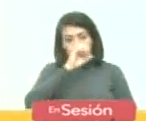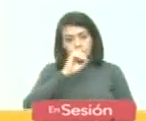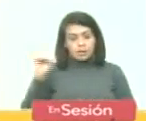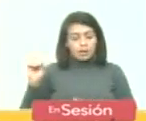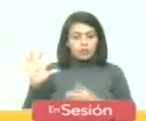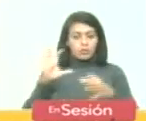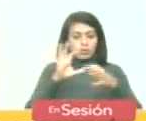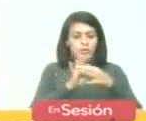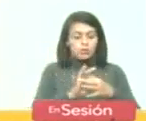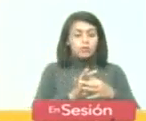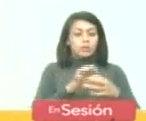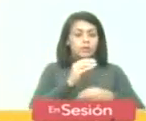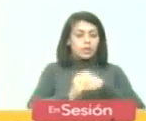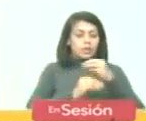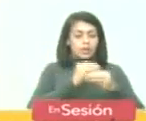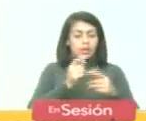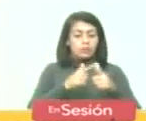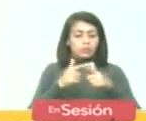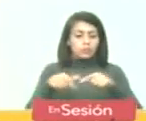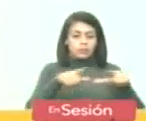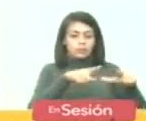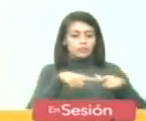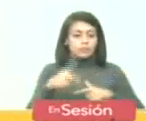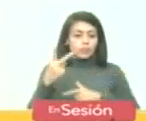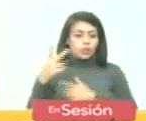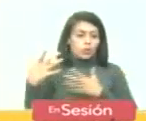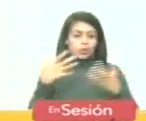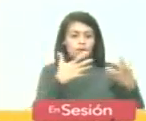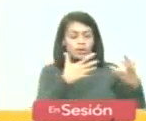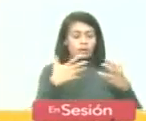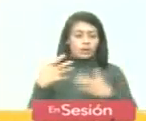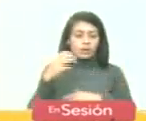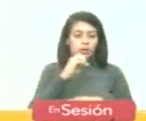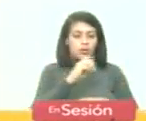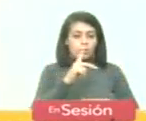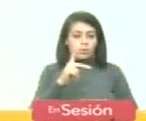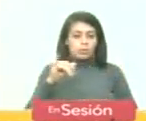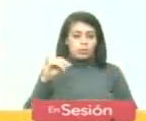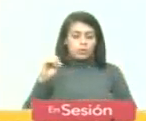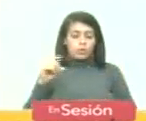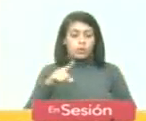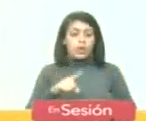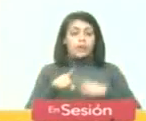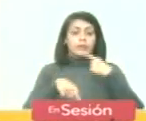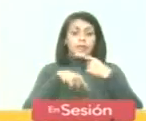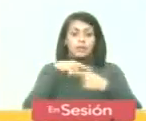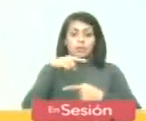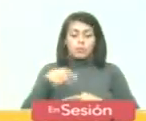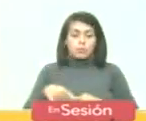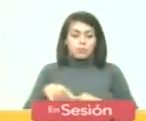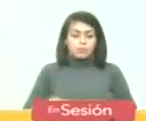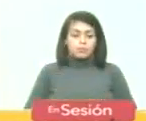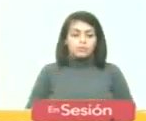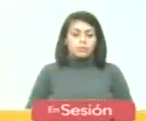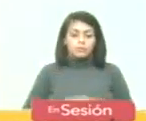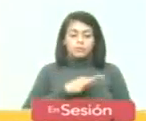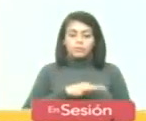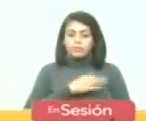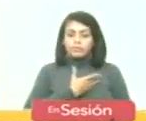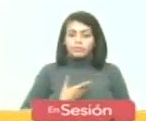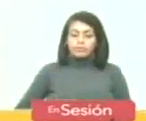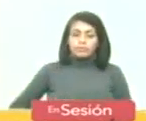corona inglesa, como ocurrió con las dos guerras del opio. Y luego, señor presidente,